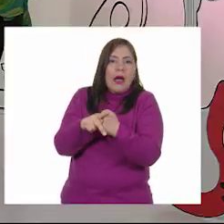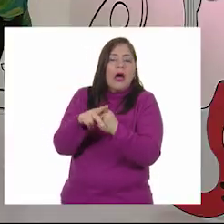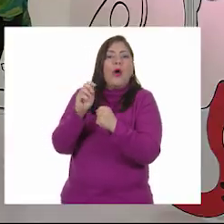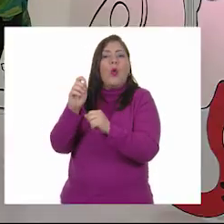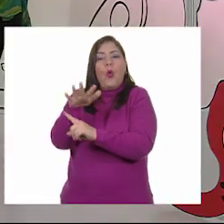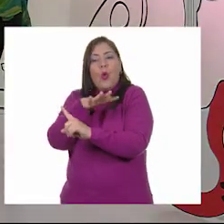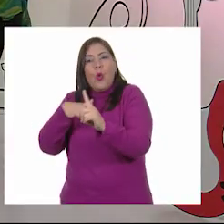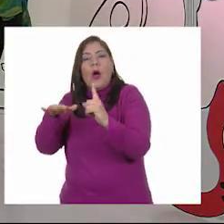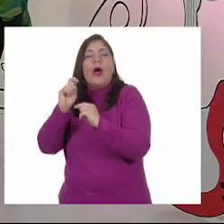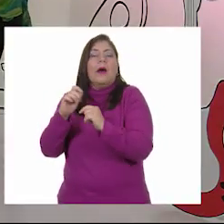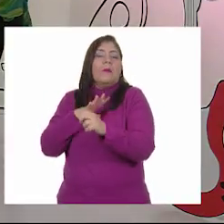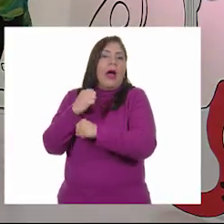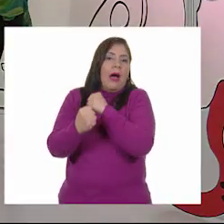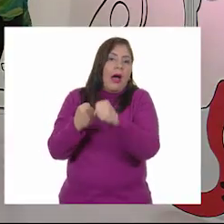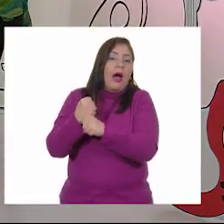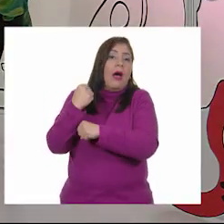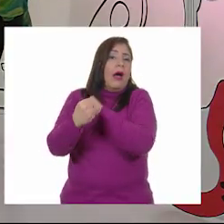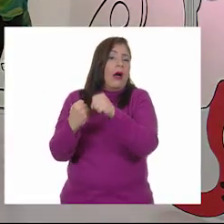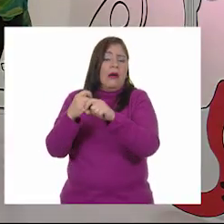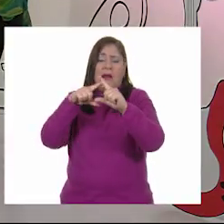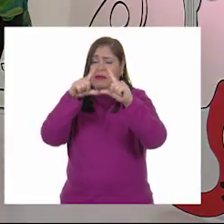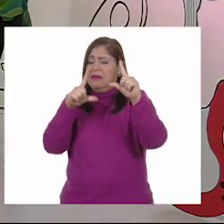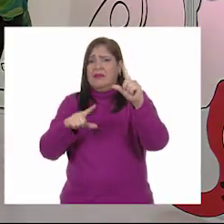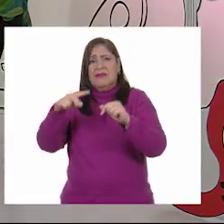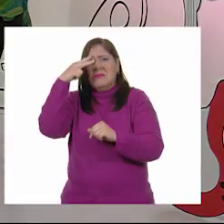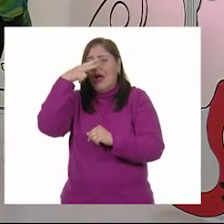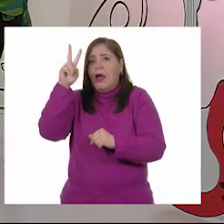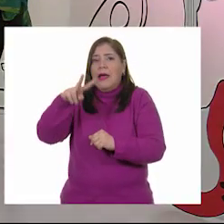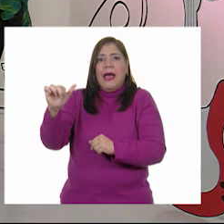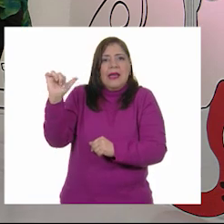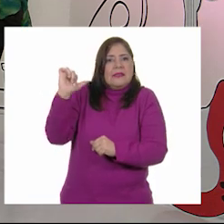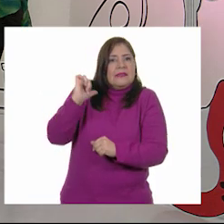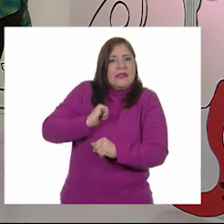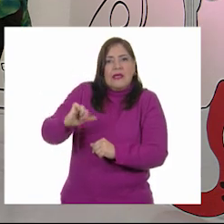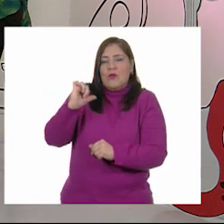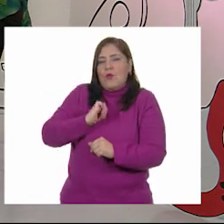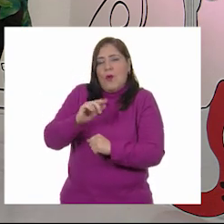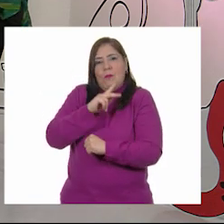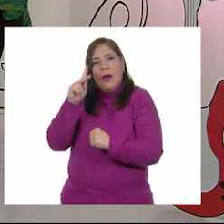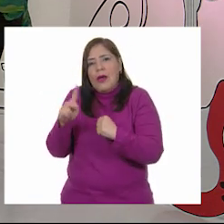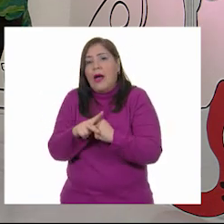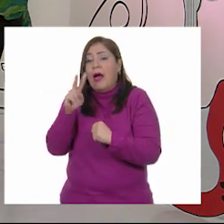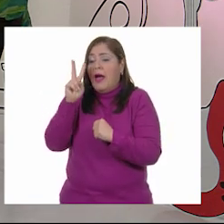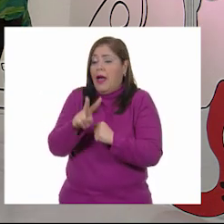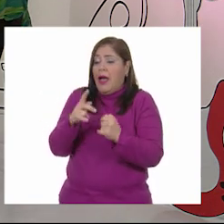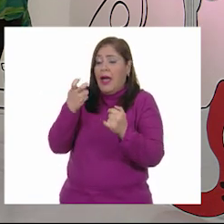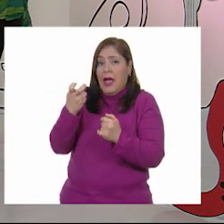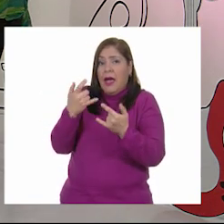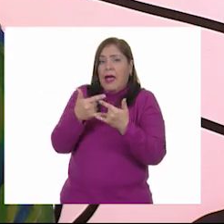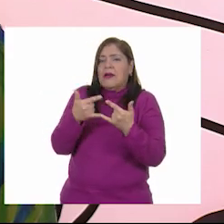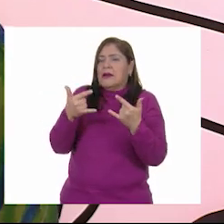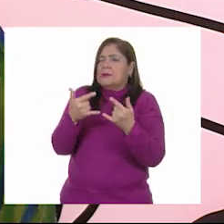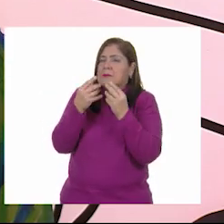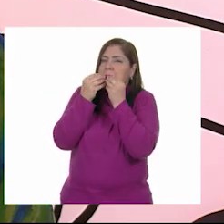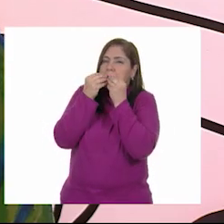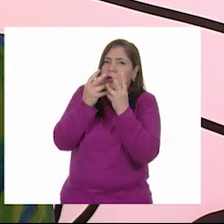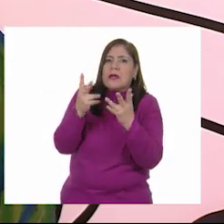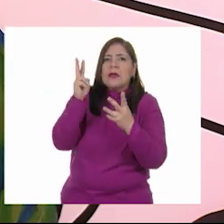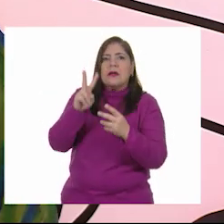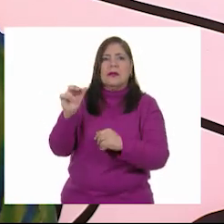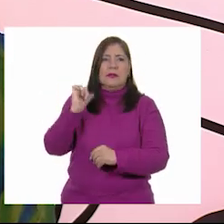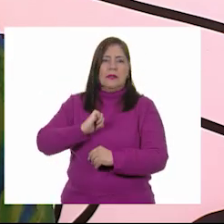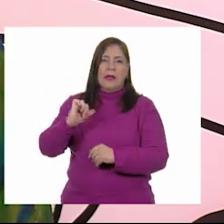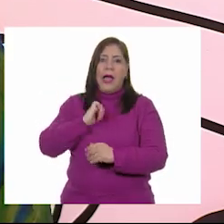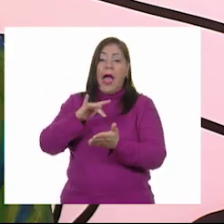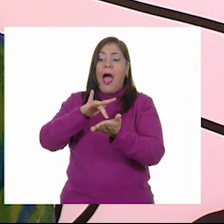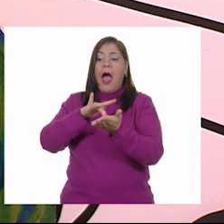través de los años. Y México es un país antiquísimo, entonces tenemos una historia tan antigua y tan bella que solamente a través de